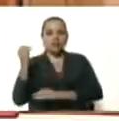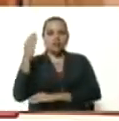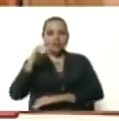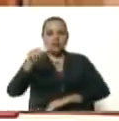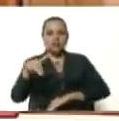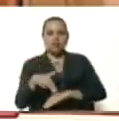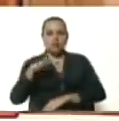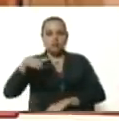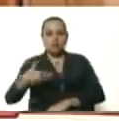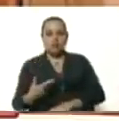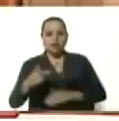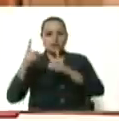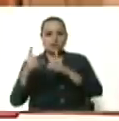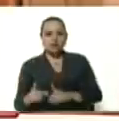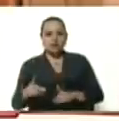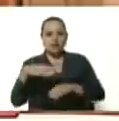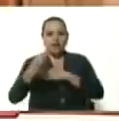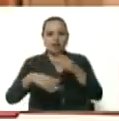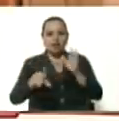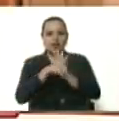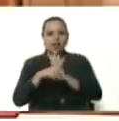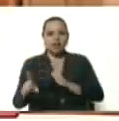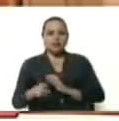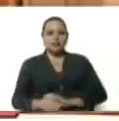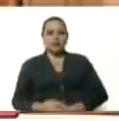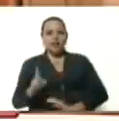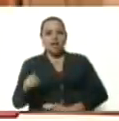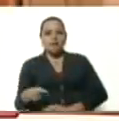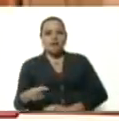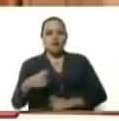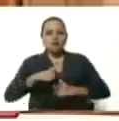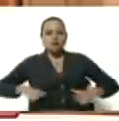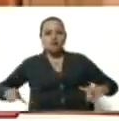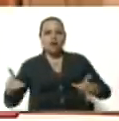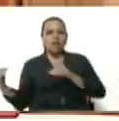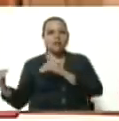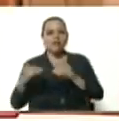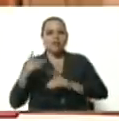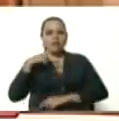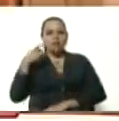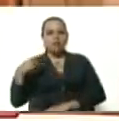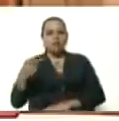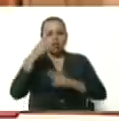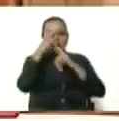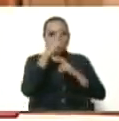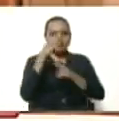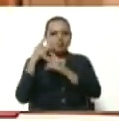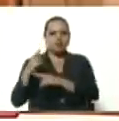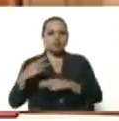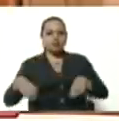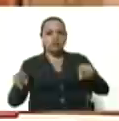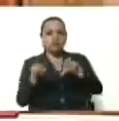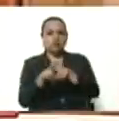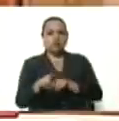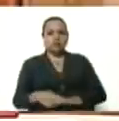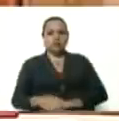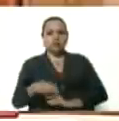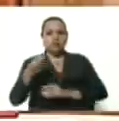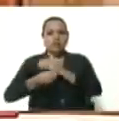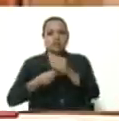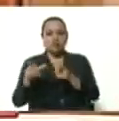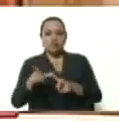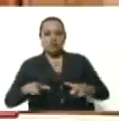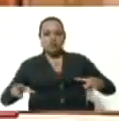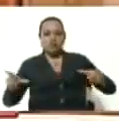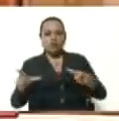la legislatura, que sea un espacio del debate político respetuoso y no lo que se ha convertido en una trinchera